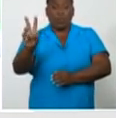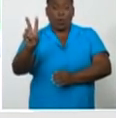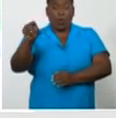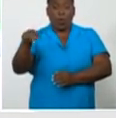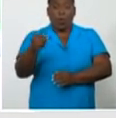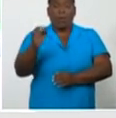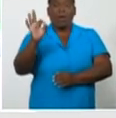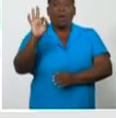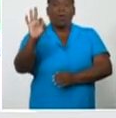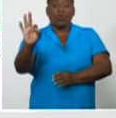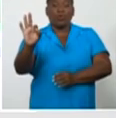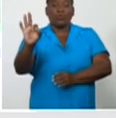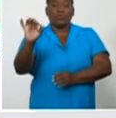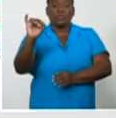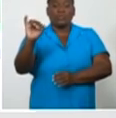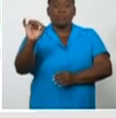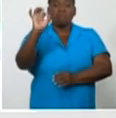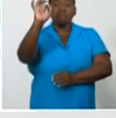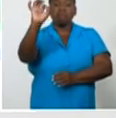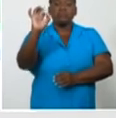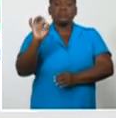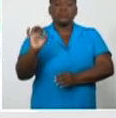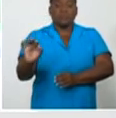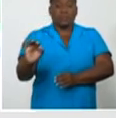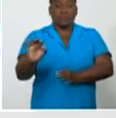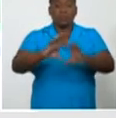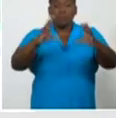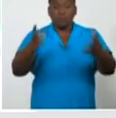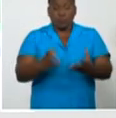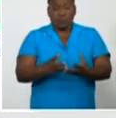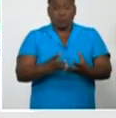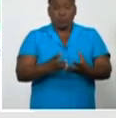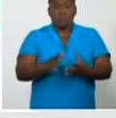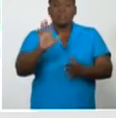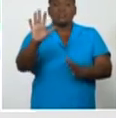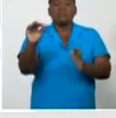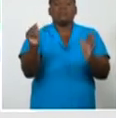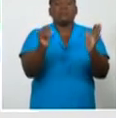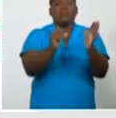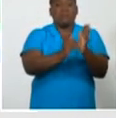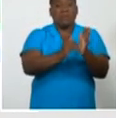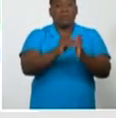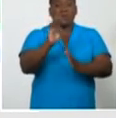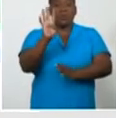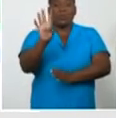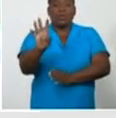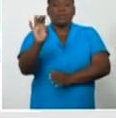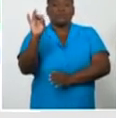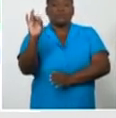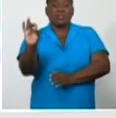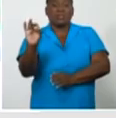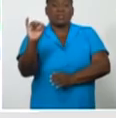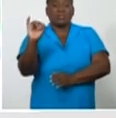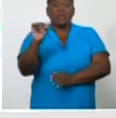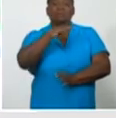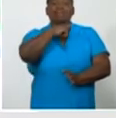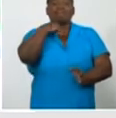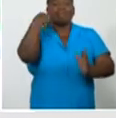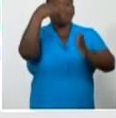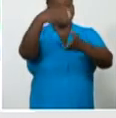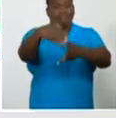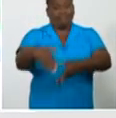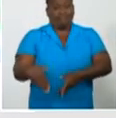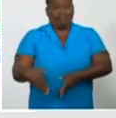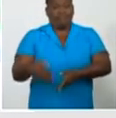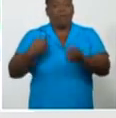42,86% del mundo, y 5.476 fallecidos en el día de